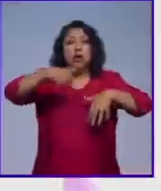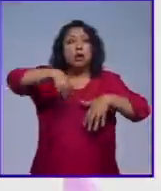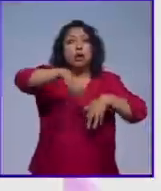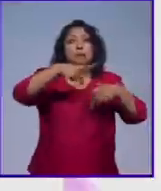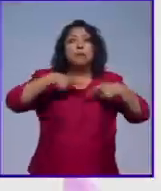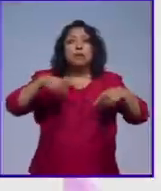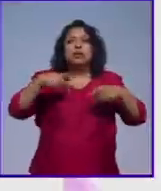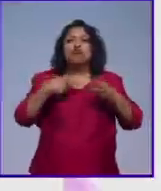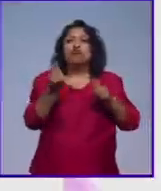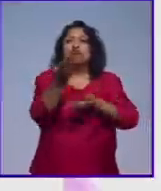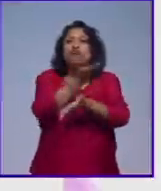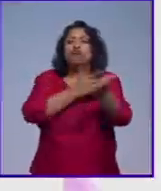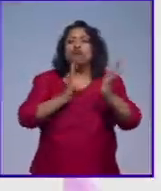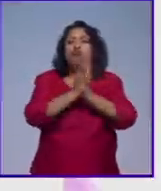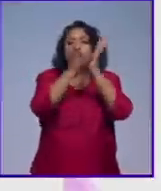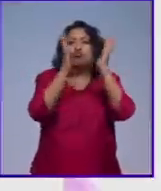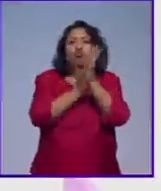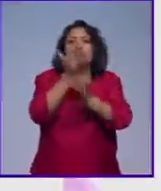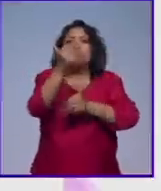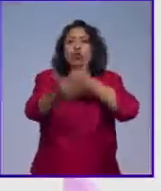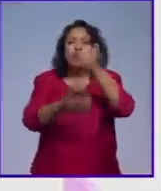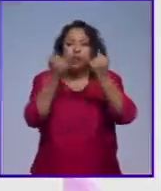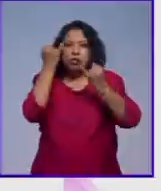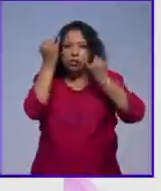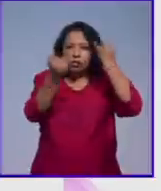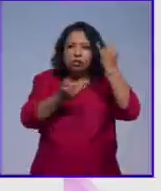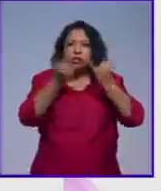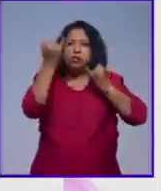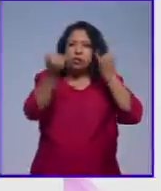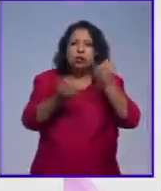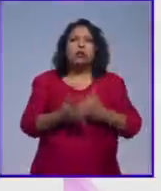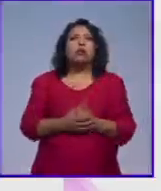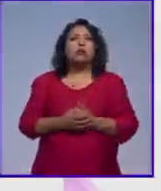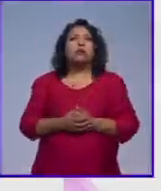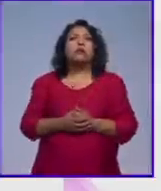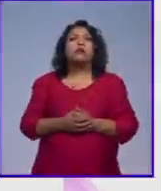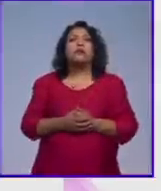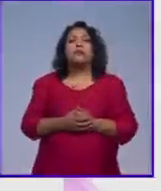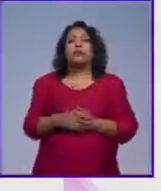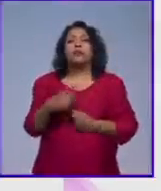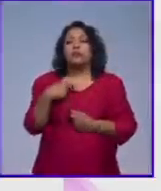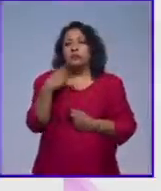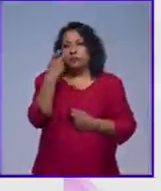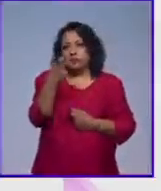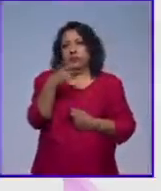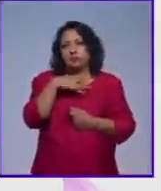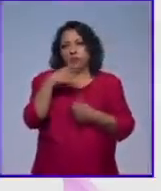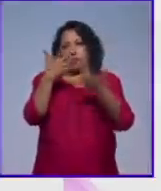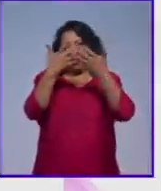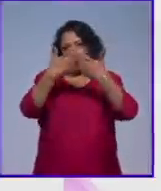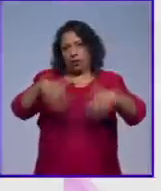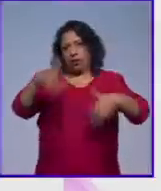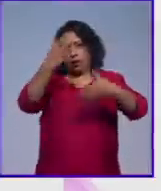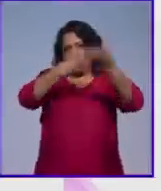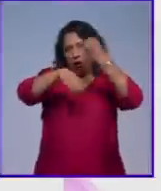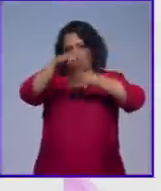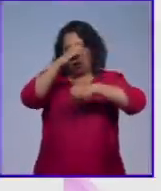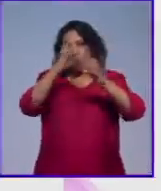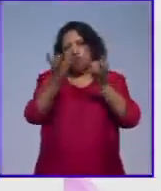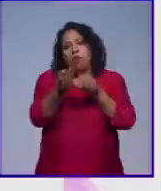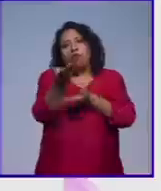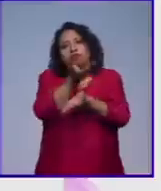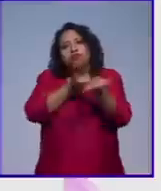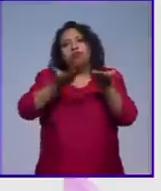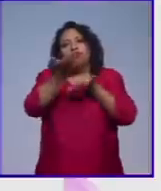público interlocutor directo del proceso creativo. En ese sentido, es una obra que trabaja mucho con el